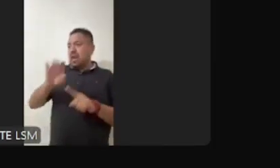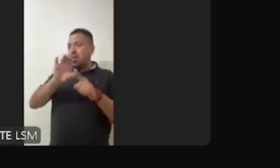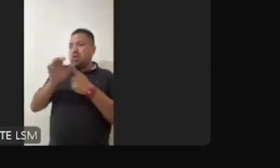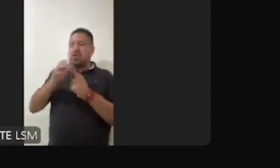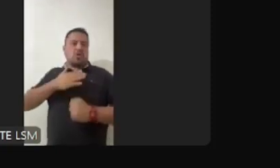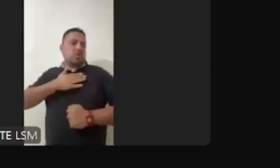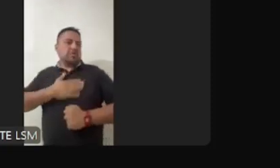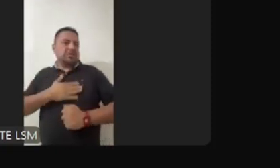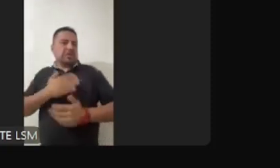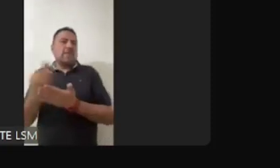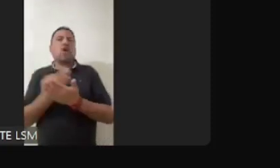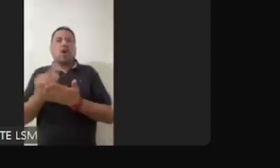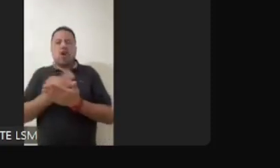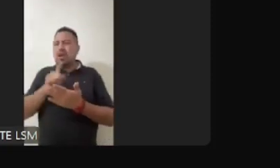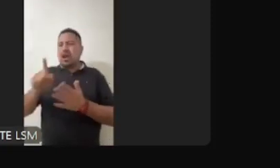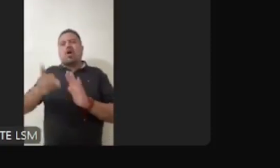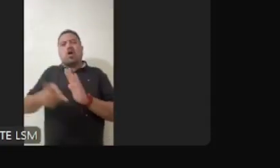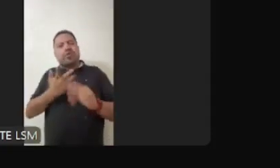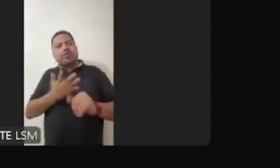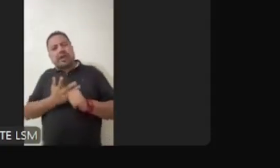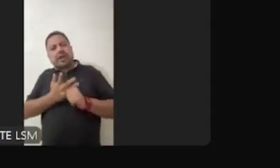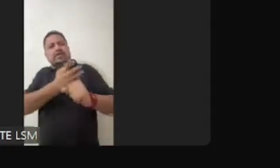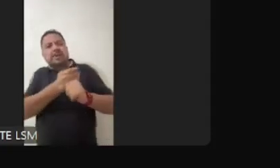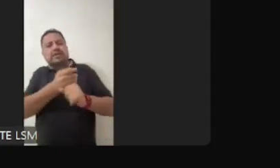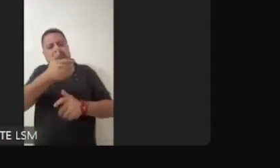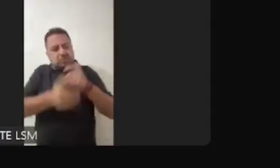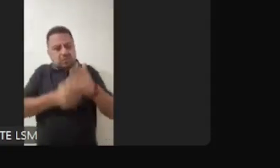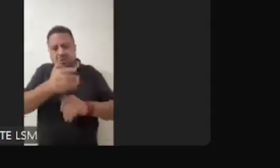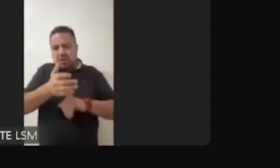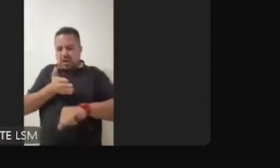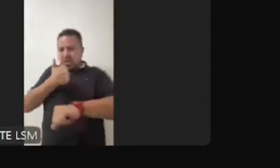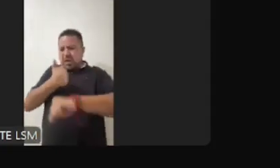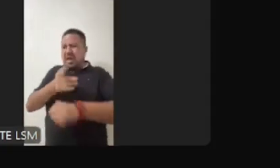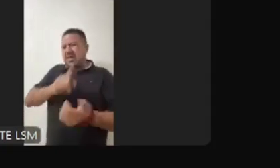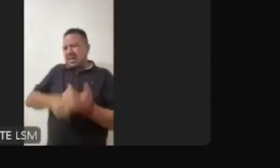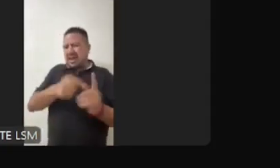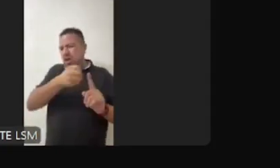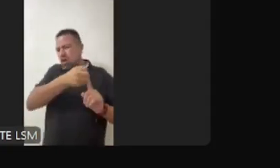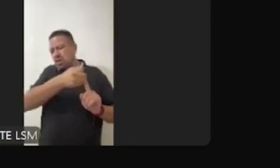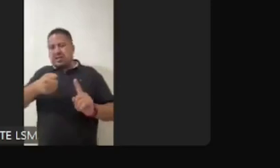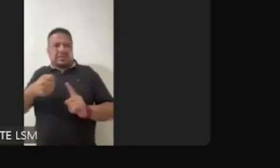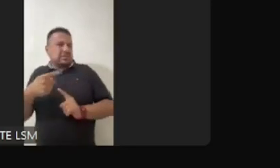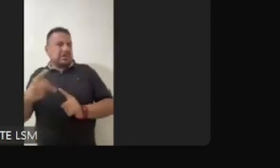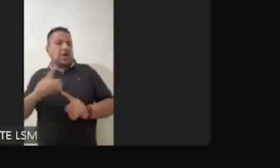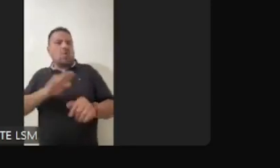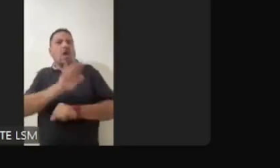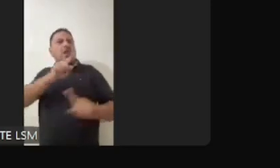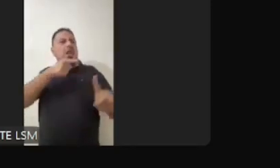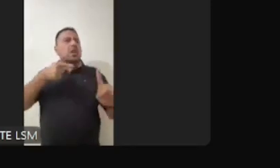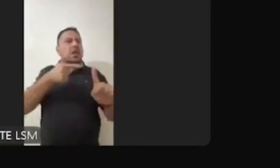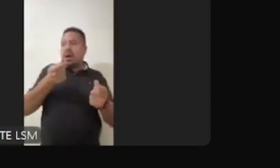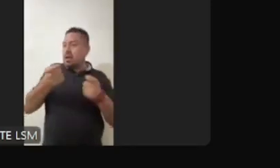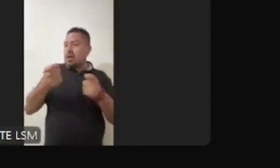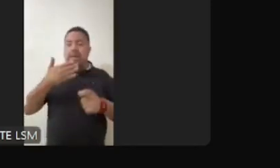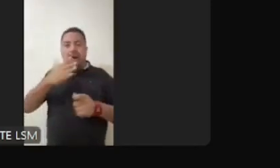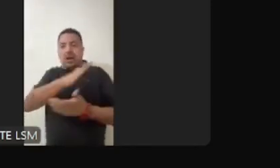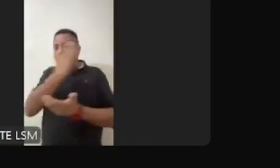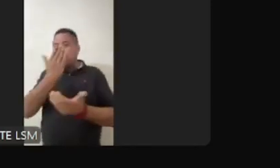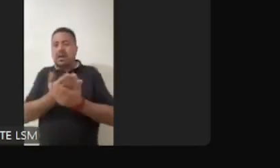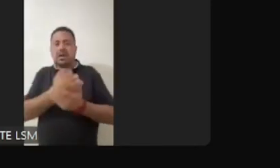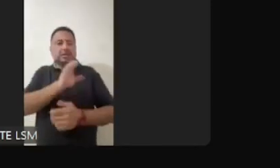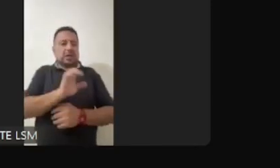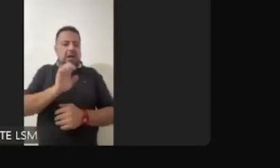justicia de Morena la reposición del procedimiento sancionador ordinario ello con el objeto de regularizar el expediente